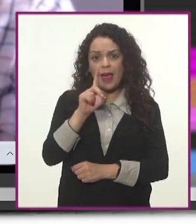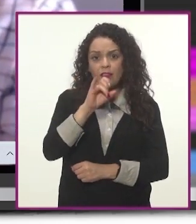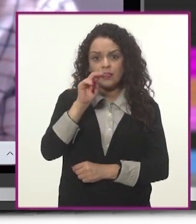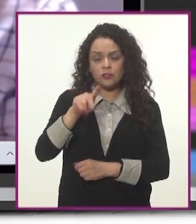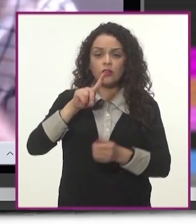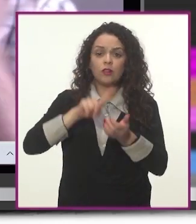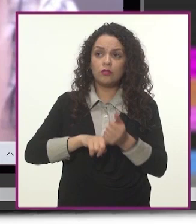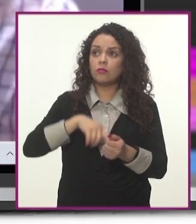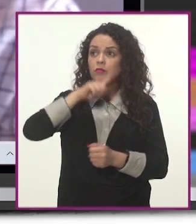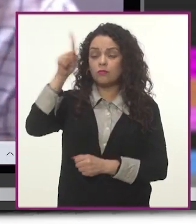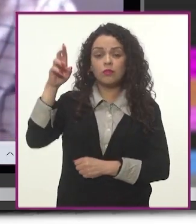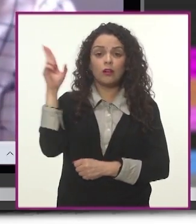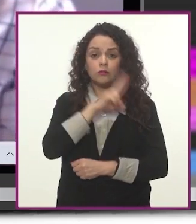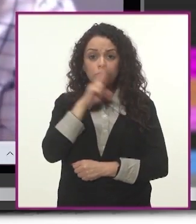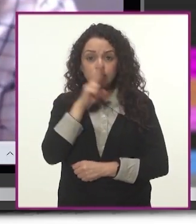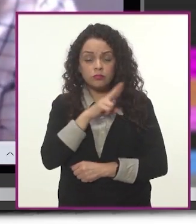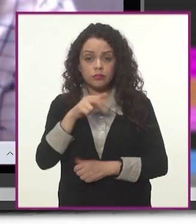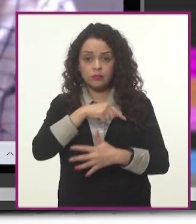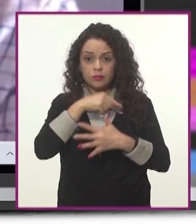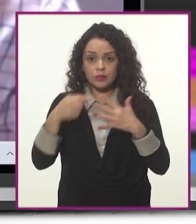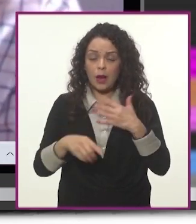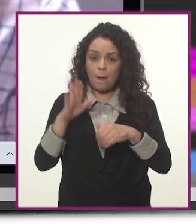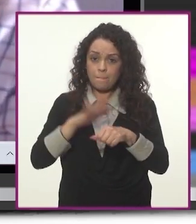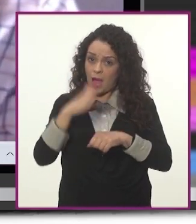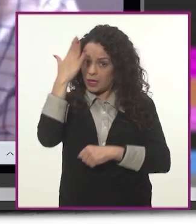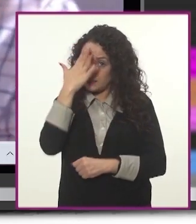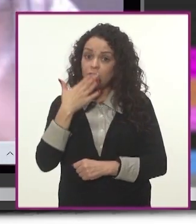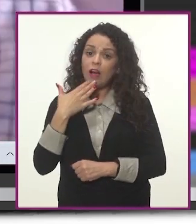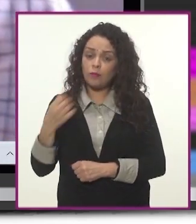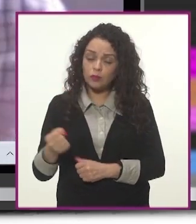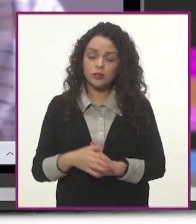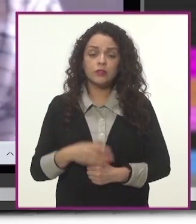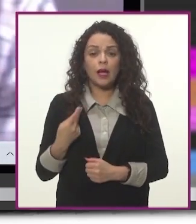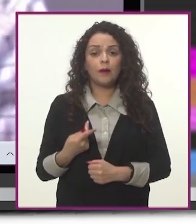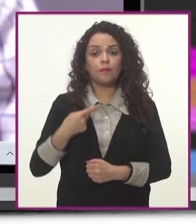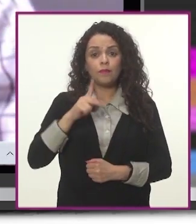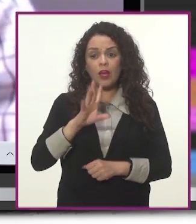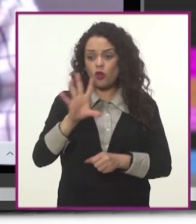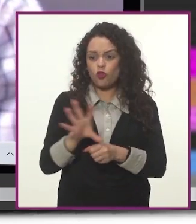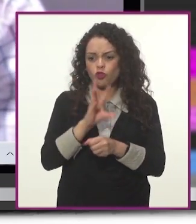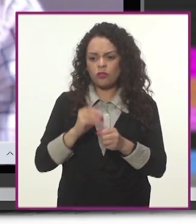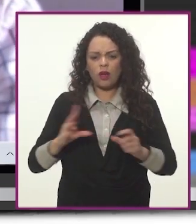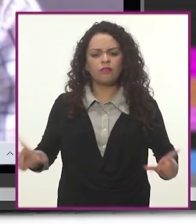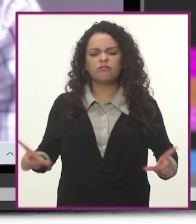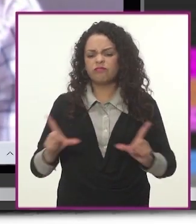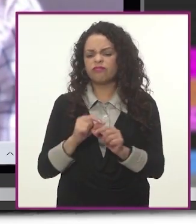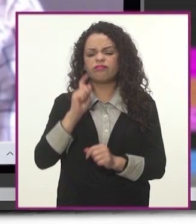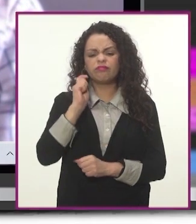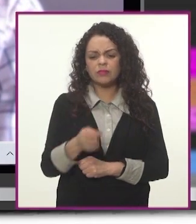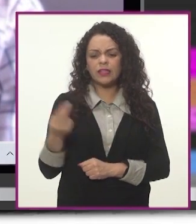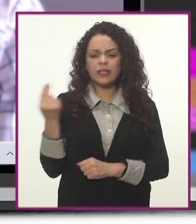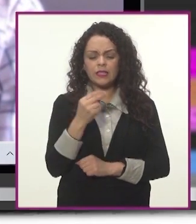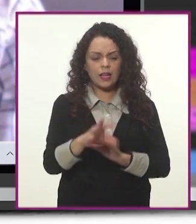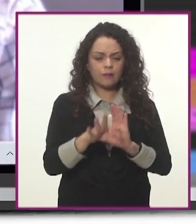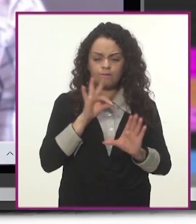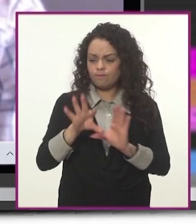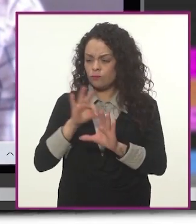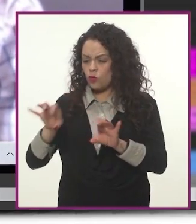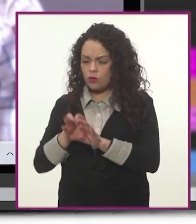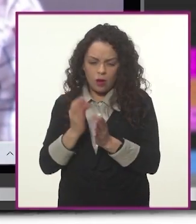Eisenstein, Pudovkin, Kuleshov, etcétera, son las más famosas. Pero yo diría que todas se reduce a tomar una serie de decisiones basadas